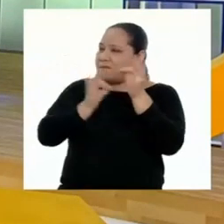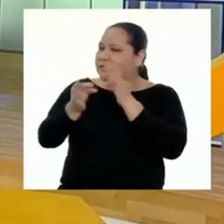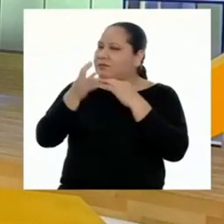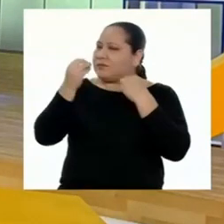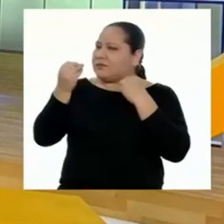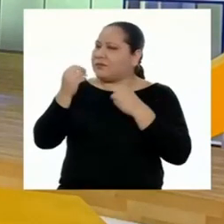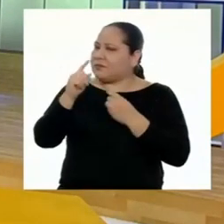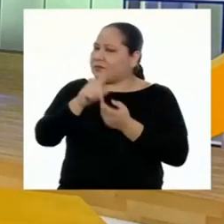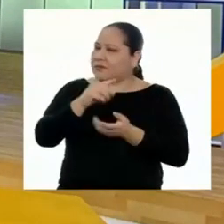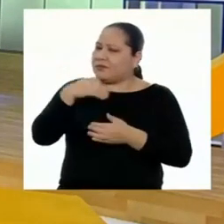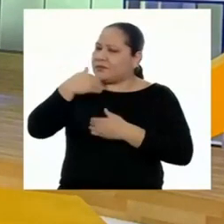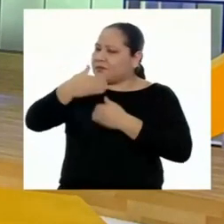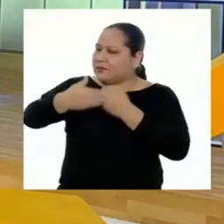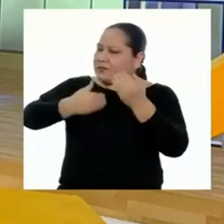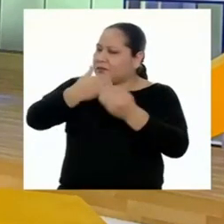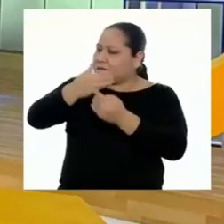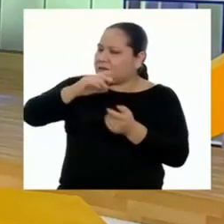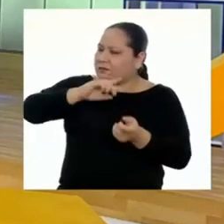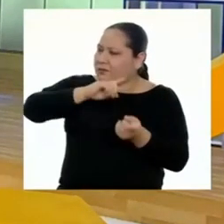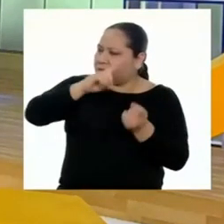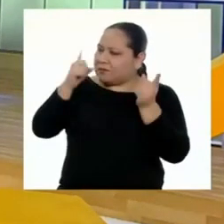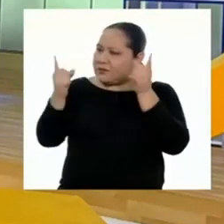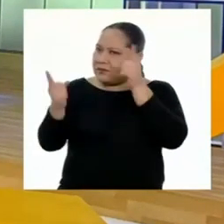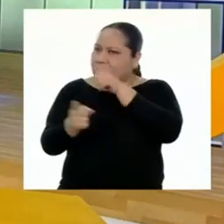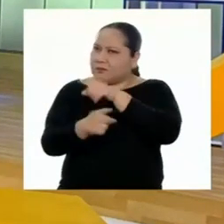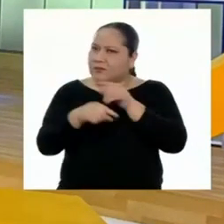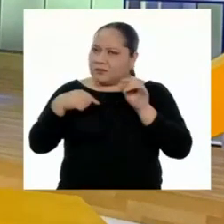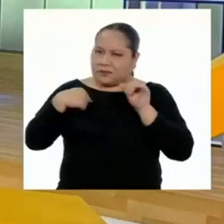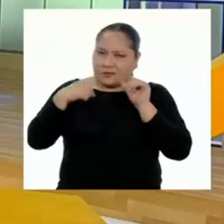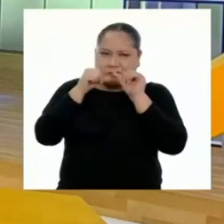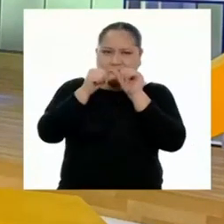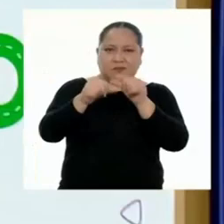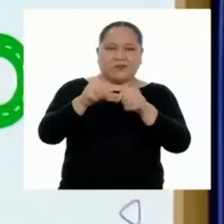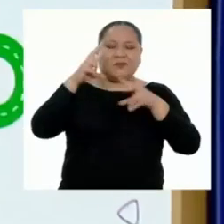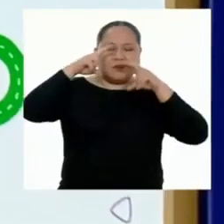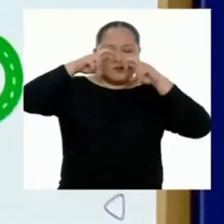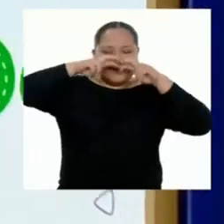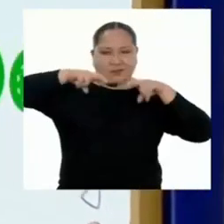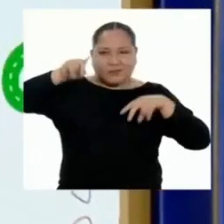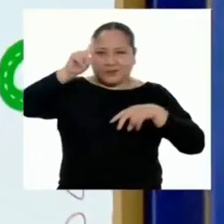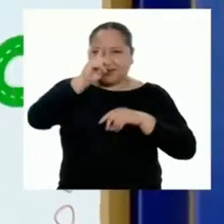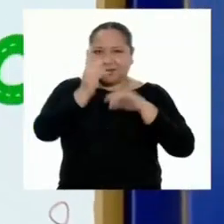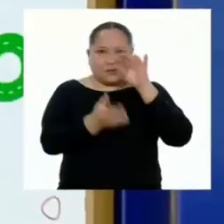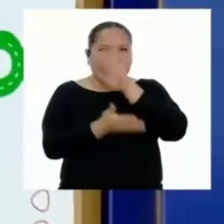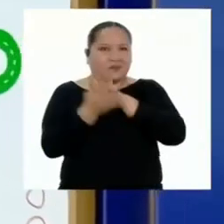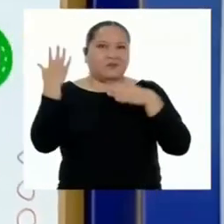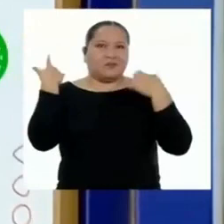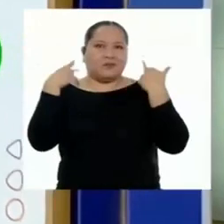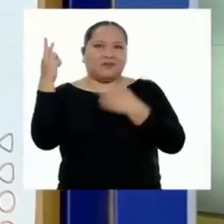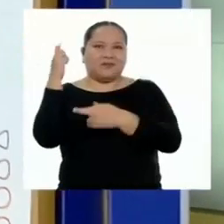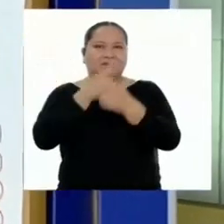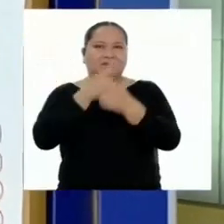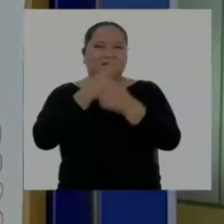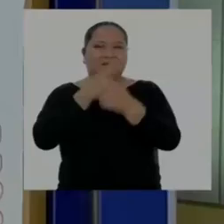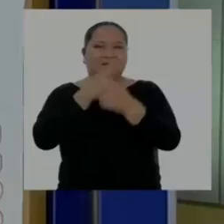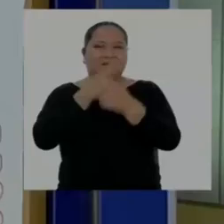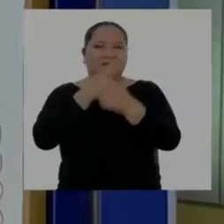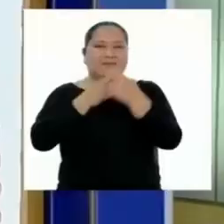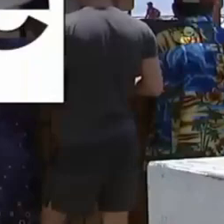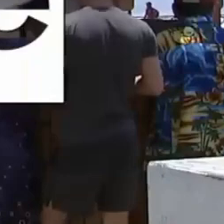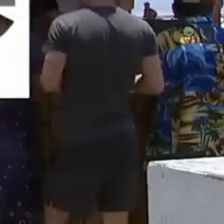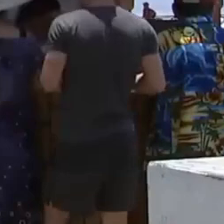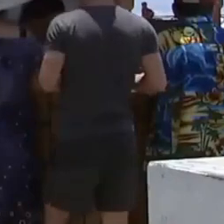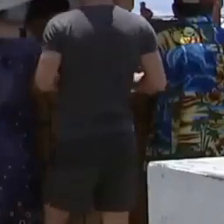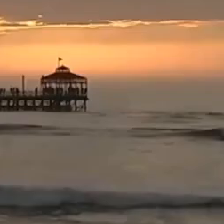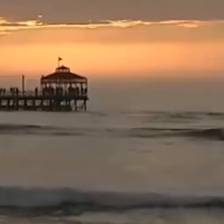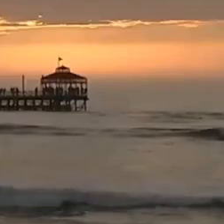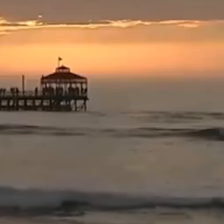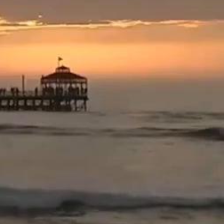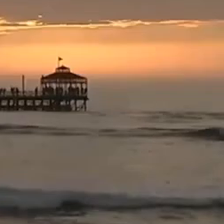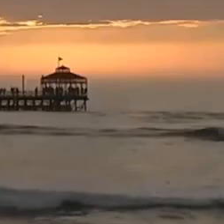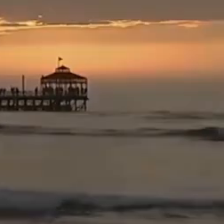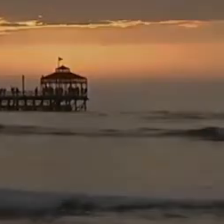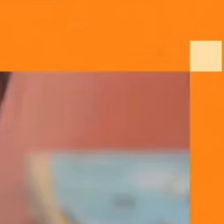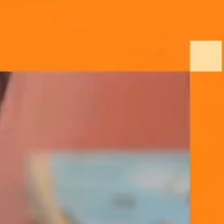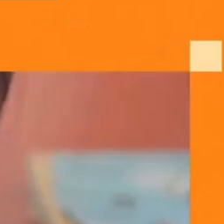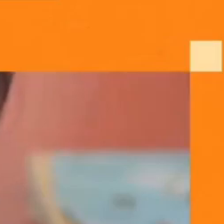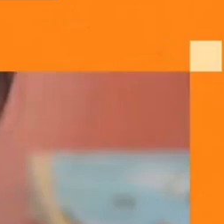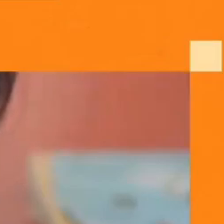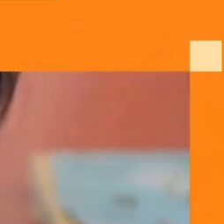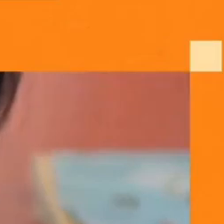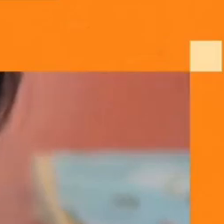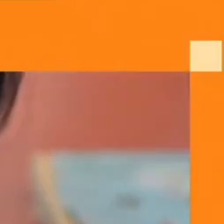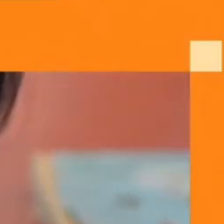cómo ocurre este proceso? Yo iré a seguir investigando al respecto. No se vayan, ya volvemos. Por